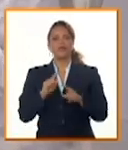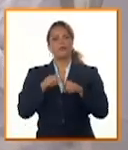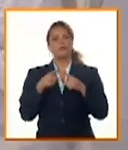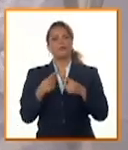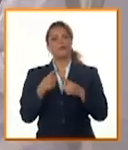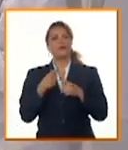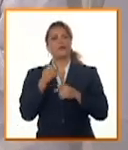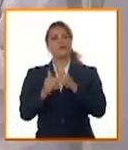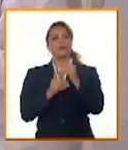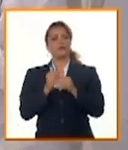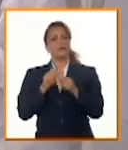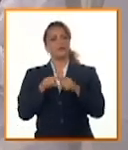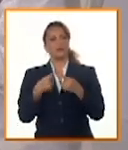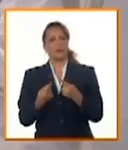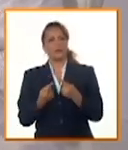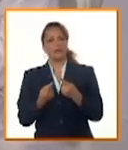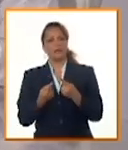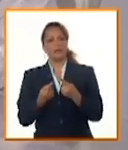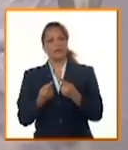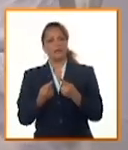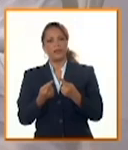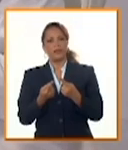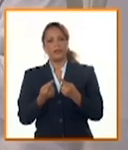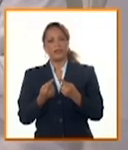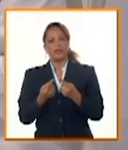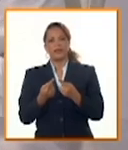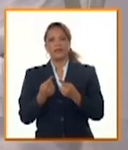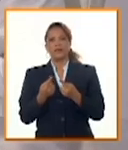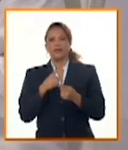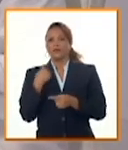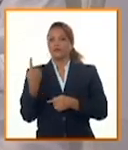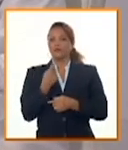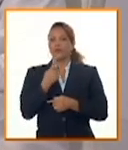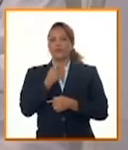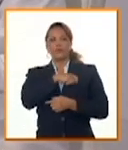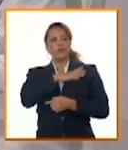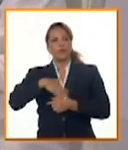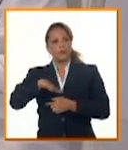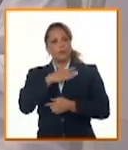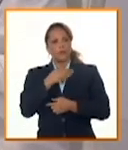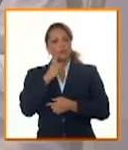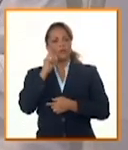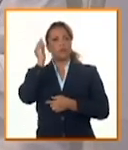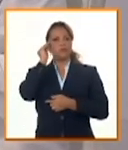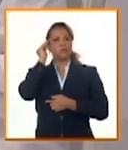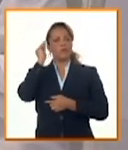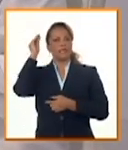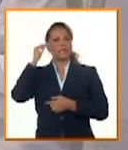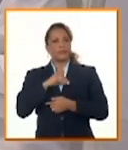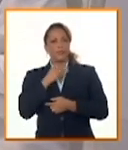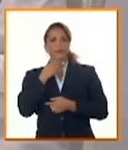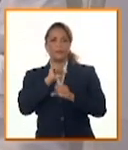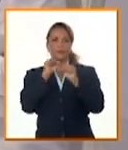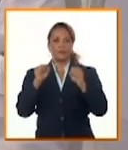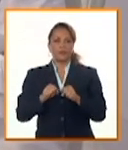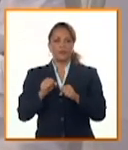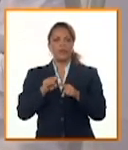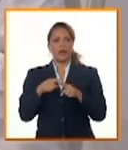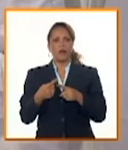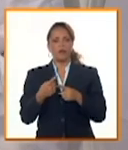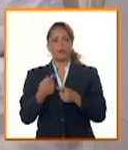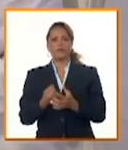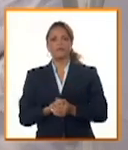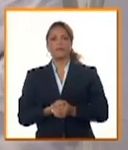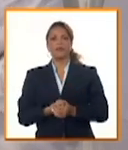lo que que es lo que nos incentiva a todos incluso la población que ya va conociendo las posibilidades de qué es lo que nos